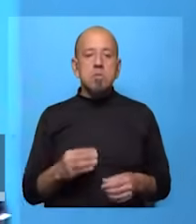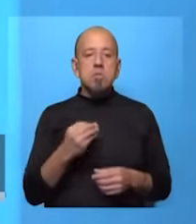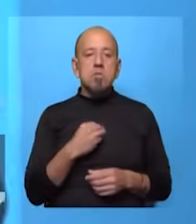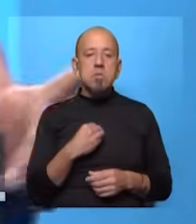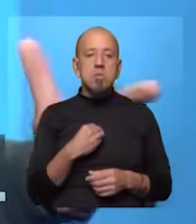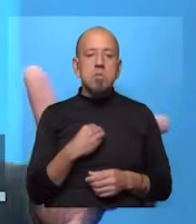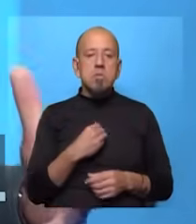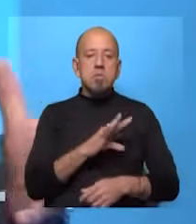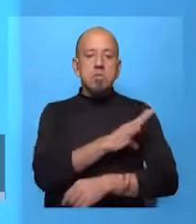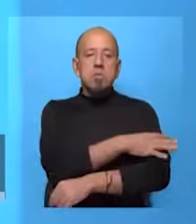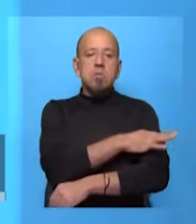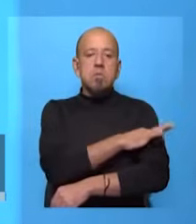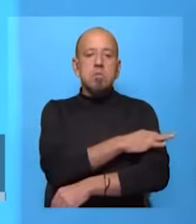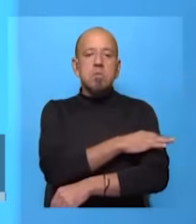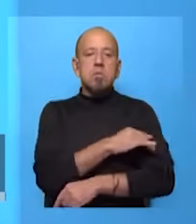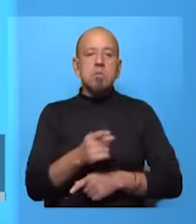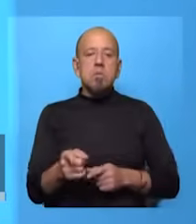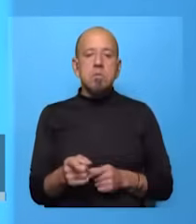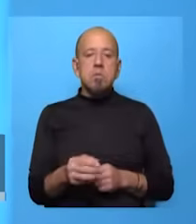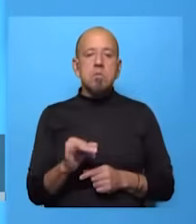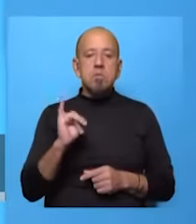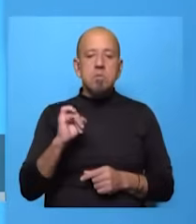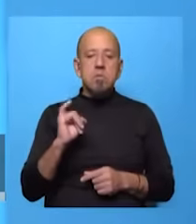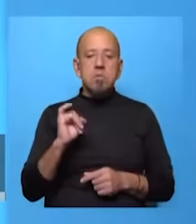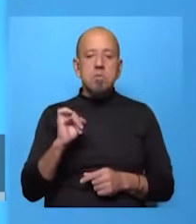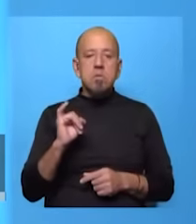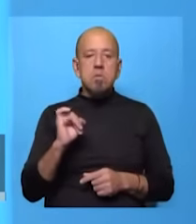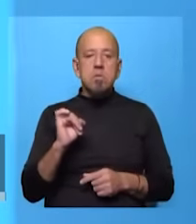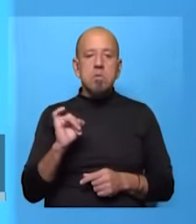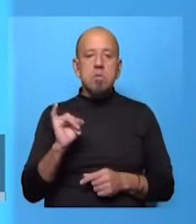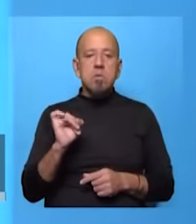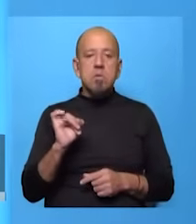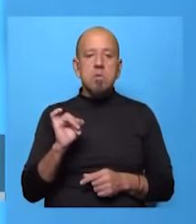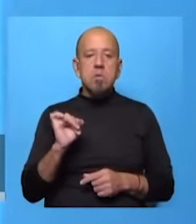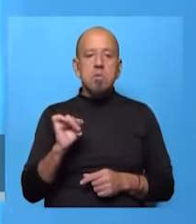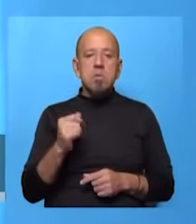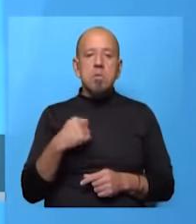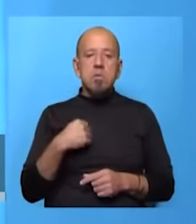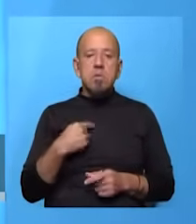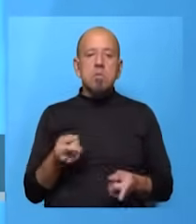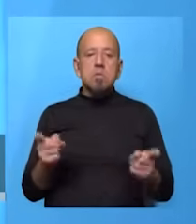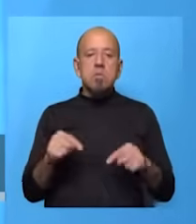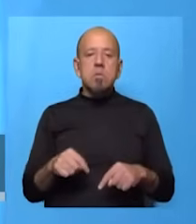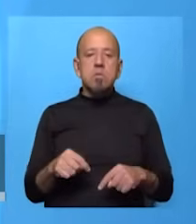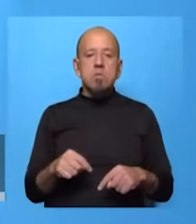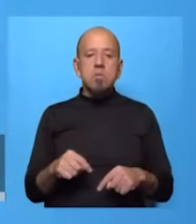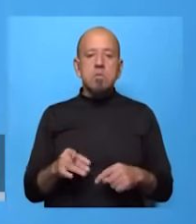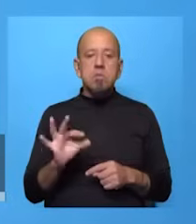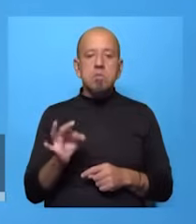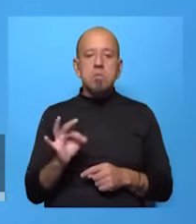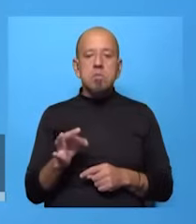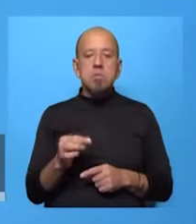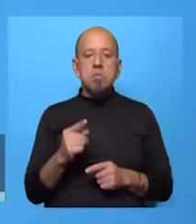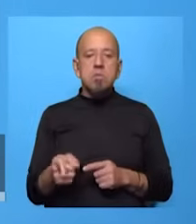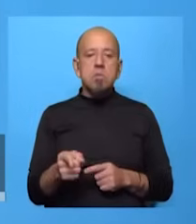despierta yamandu va ampliándose dice en mayo voto a mi partido de vuelta pero hasta octubre me van a